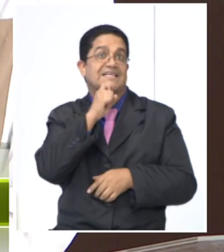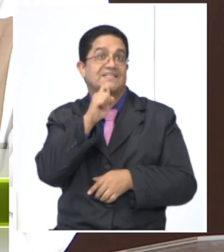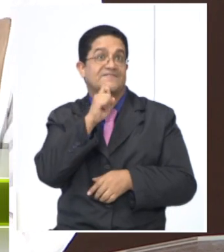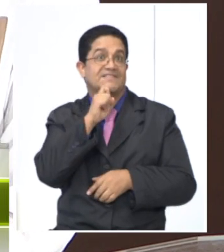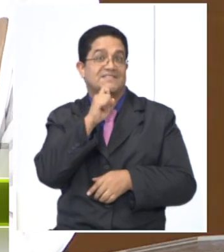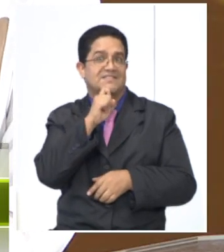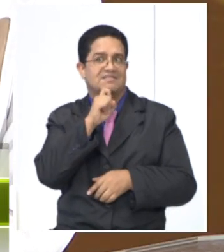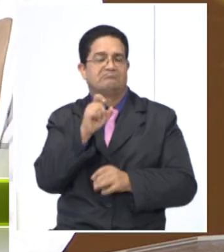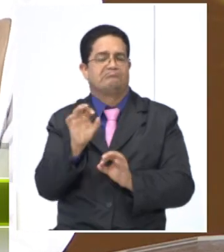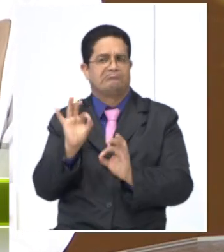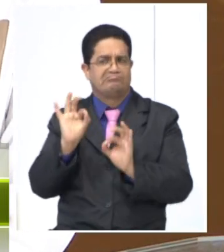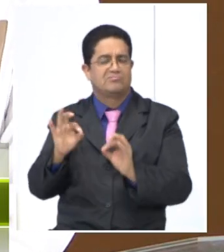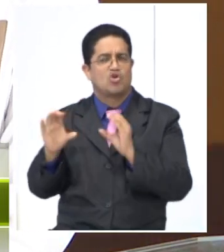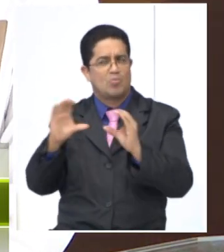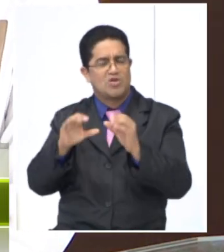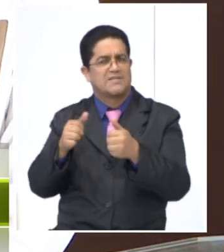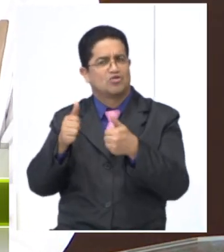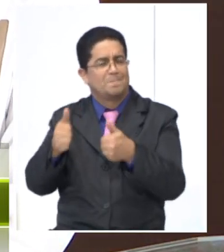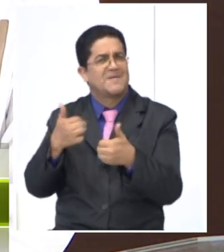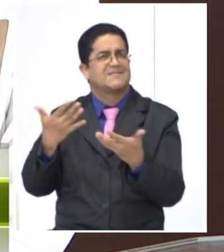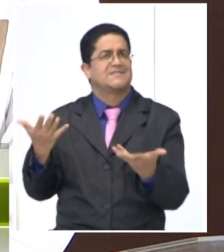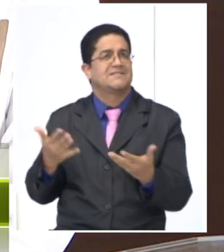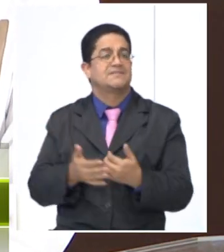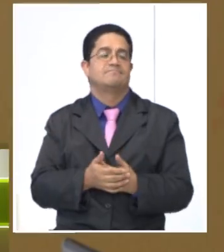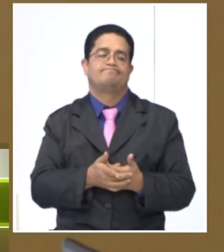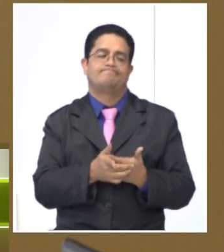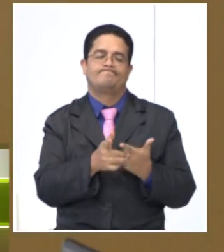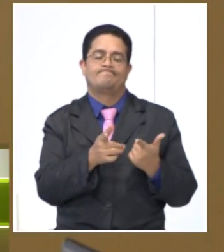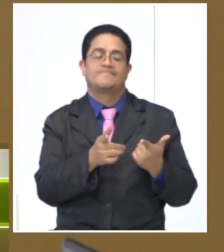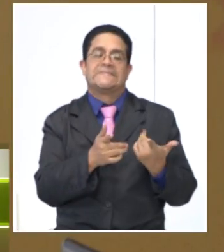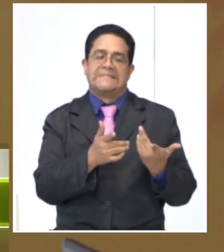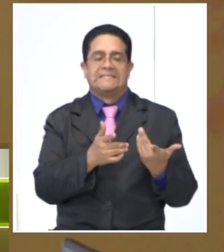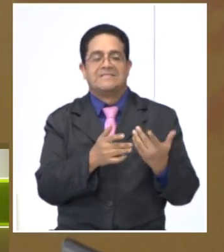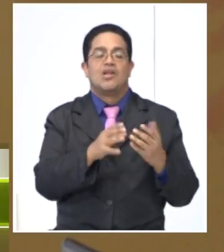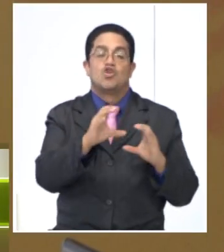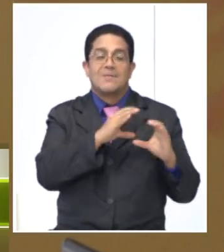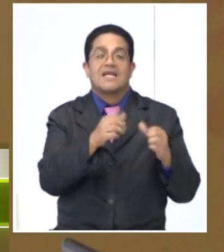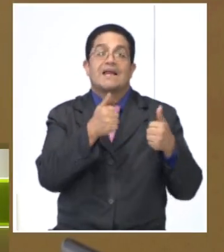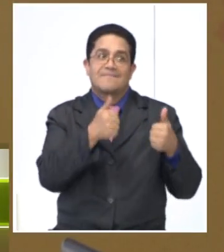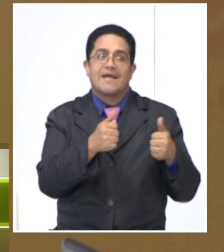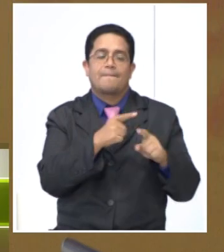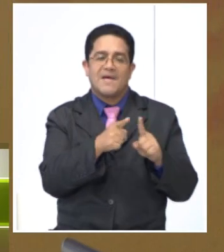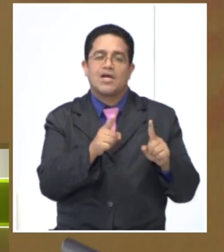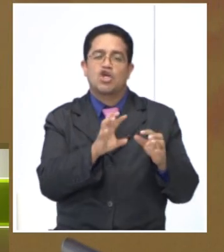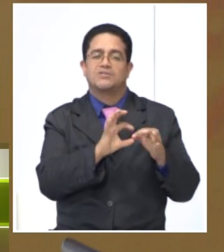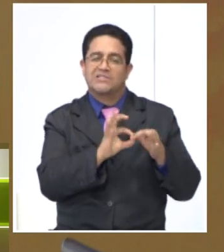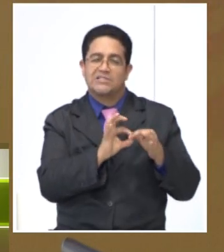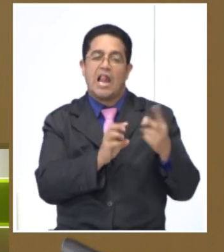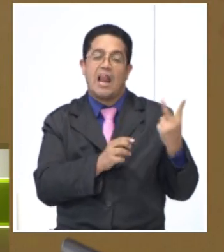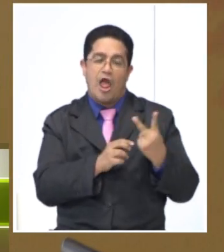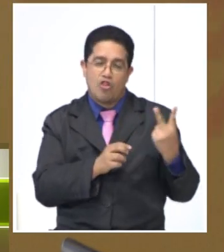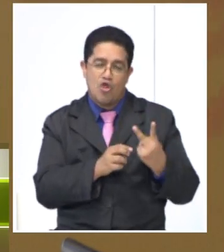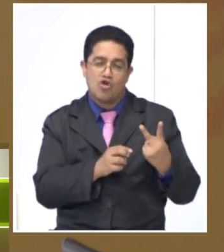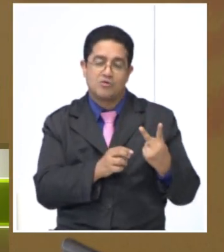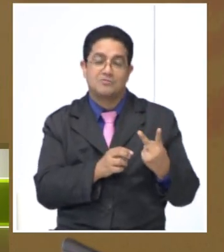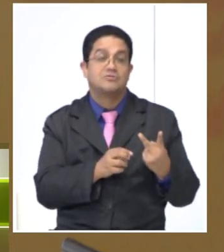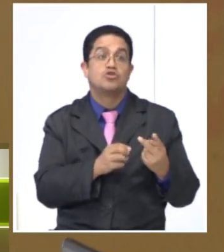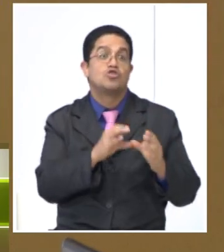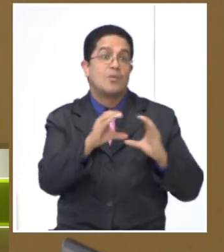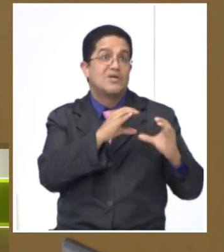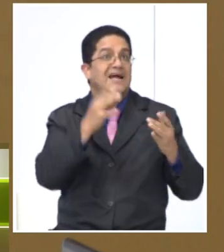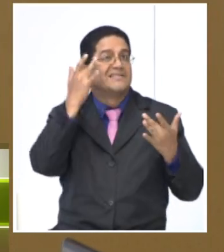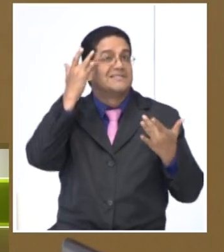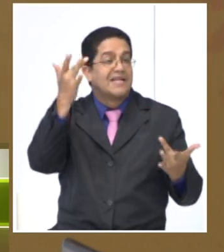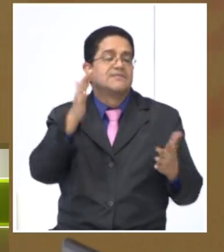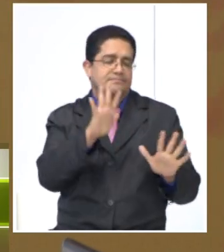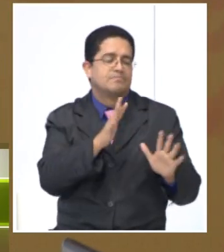manera efectiva. No es lo mismo. No es lo mismo, pero va sumamente ligado. Exactamente. Entonces, es como cuando